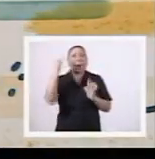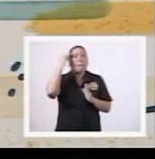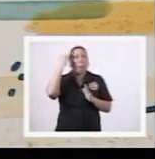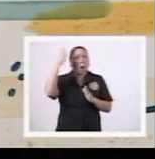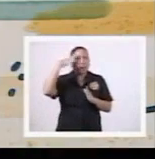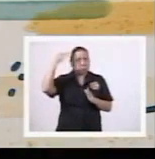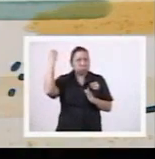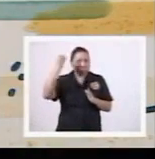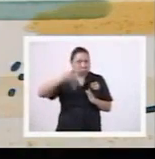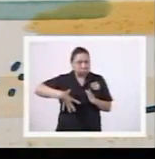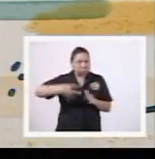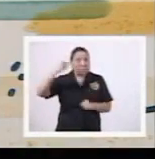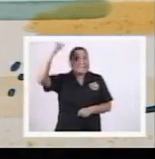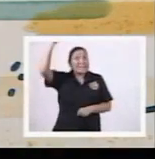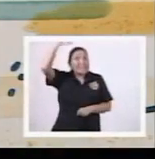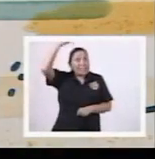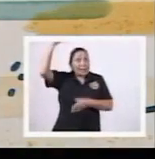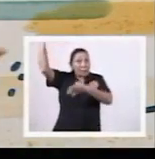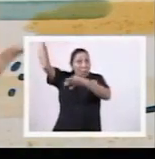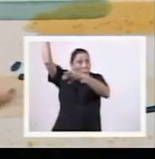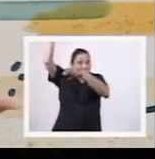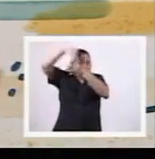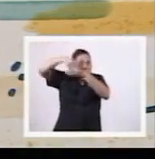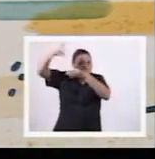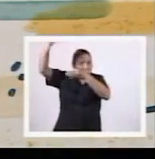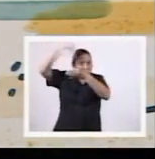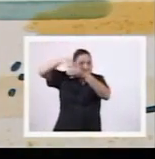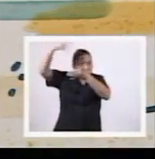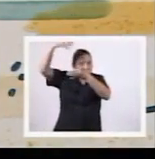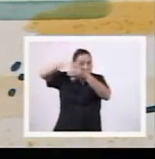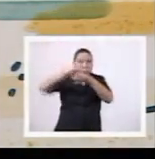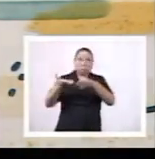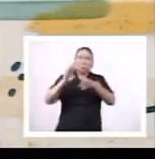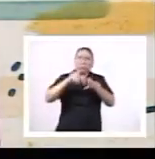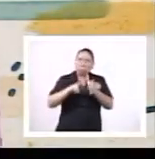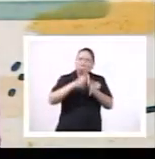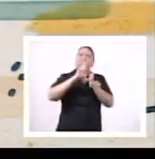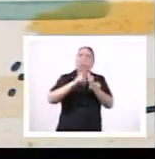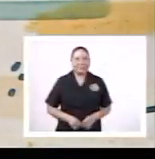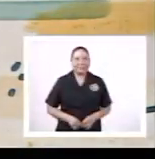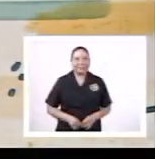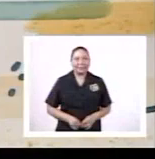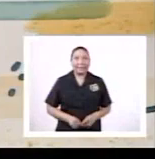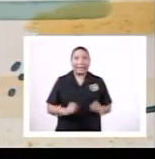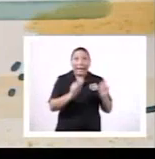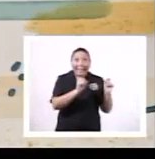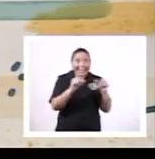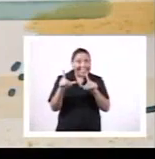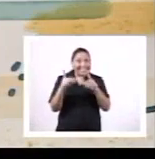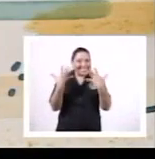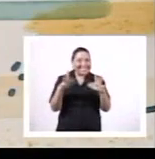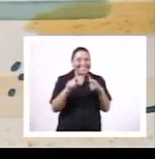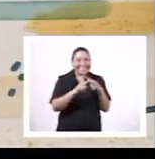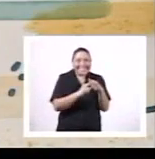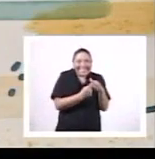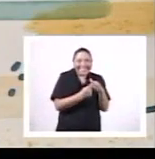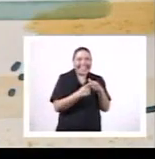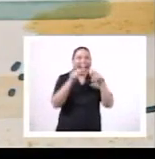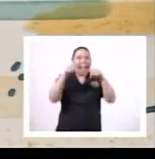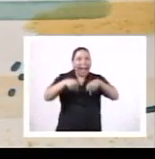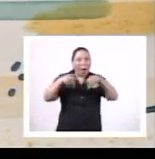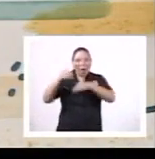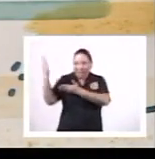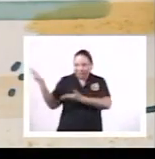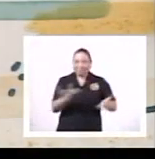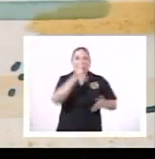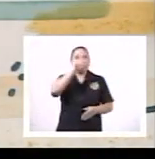capacidad del cerebro para retener información y recuperarla voluntariamente. ¿Listos para iniciar? Los dejo ahora